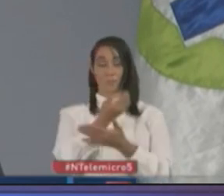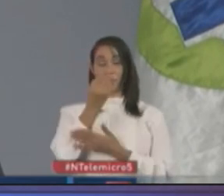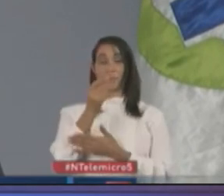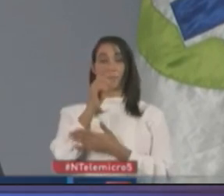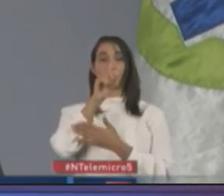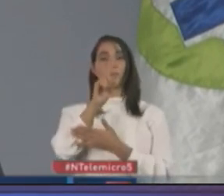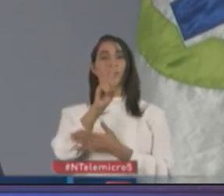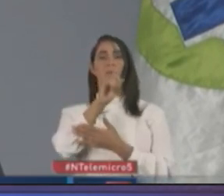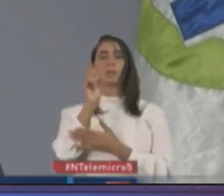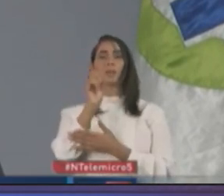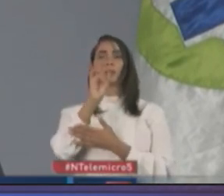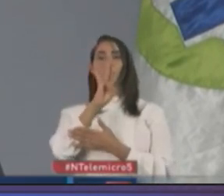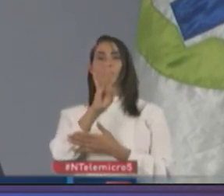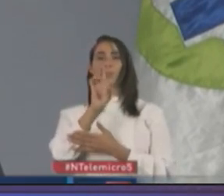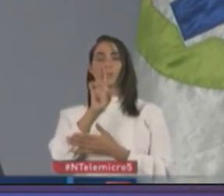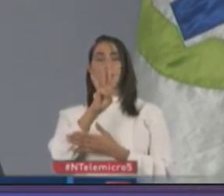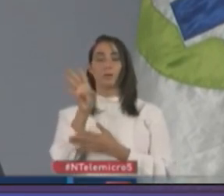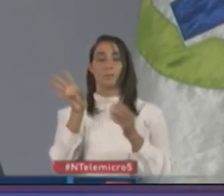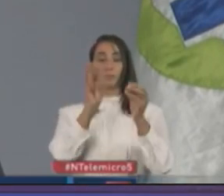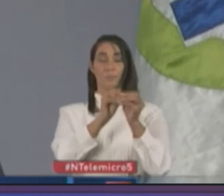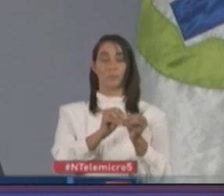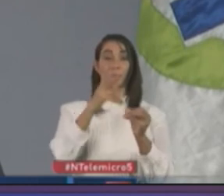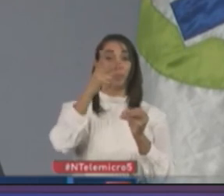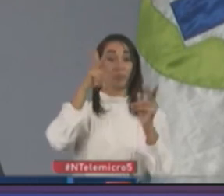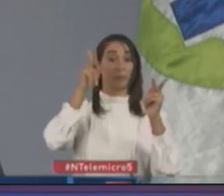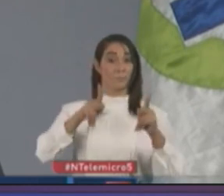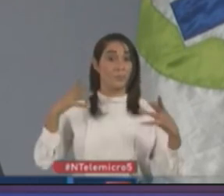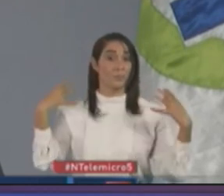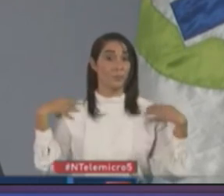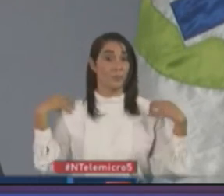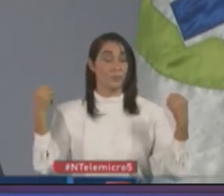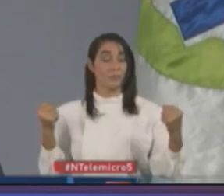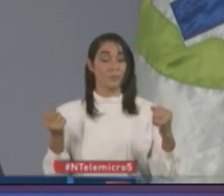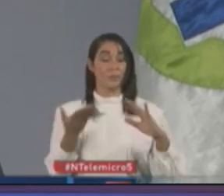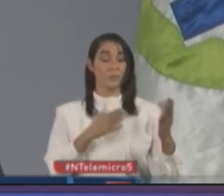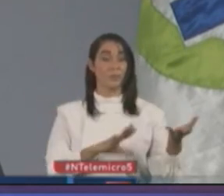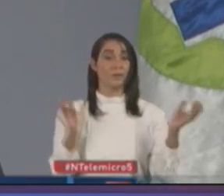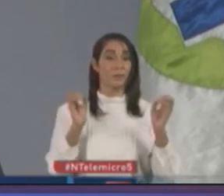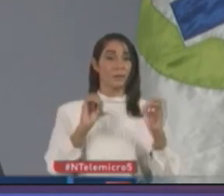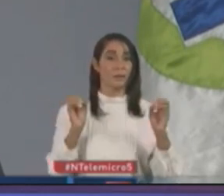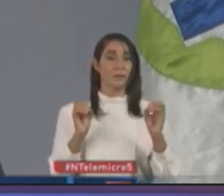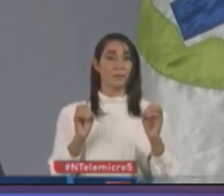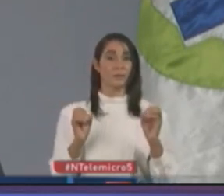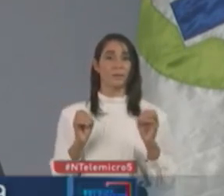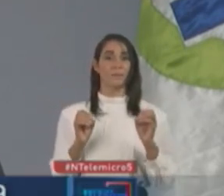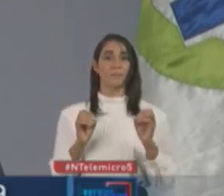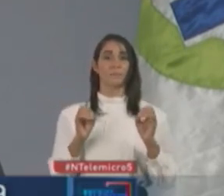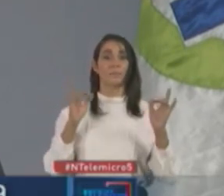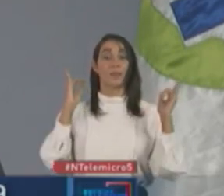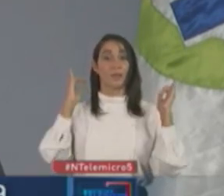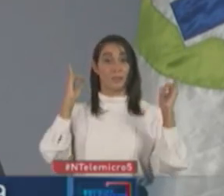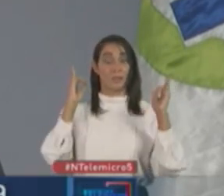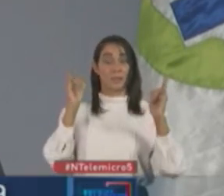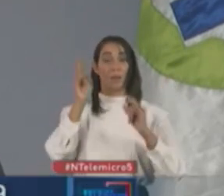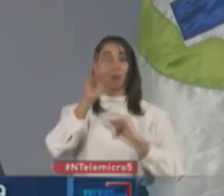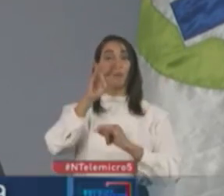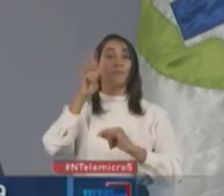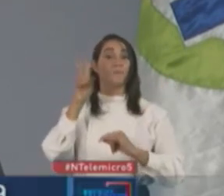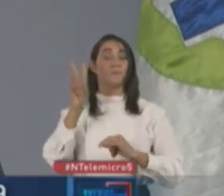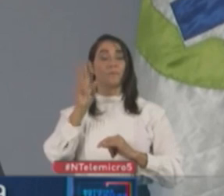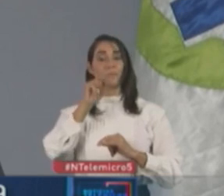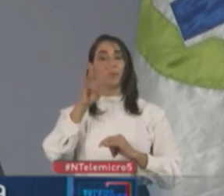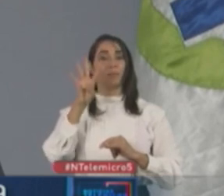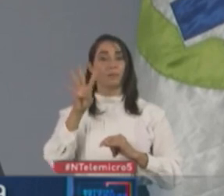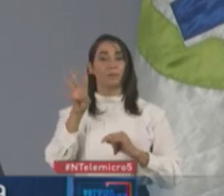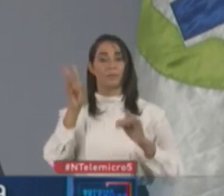134 acumulados, 3 recuperados, 0 fallecimiento. Santiago,